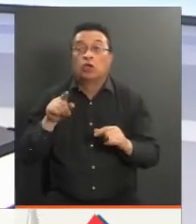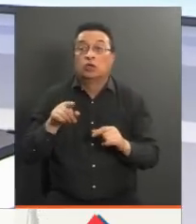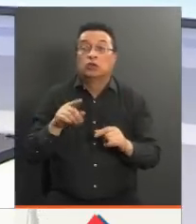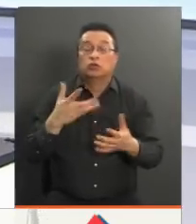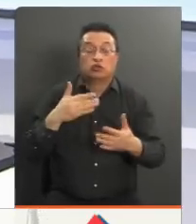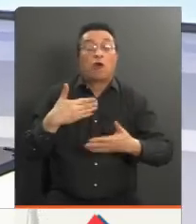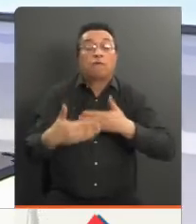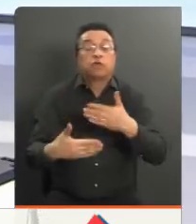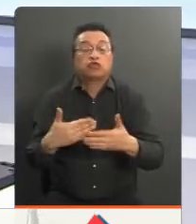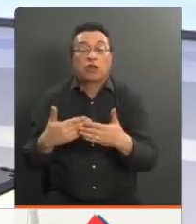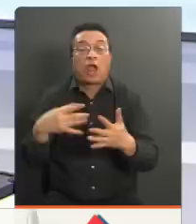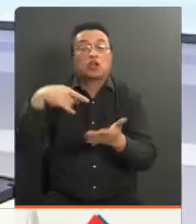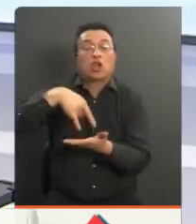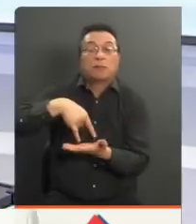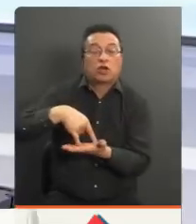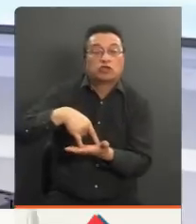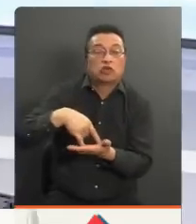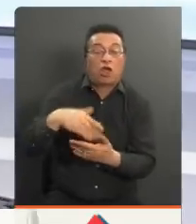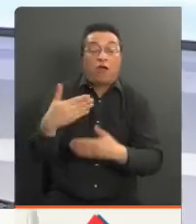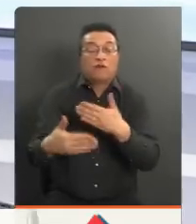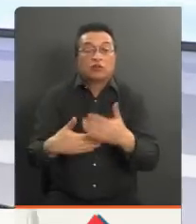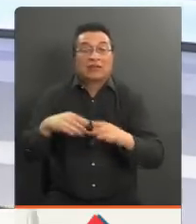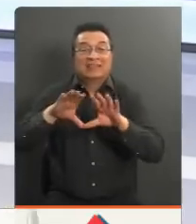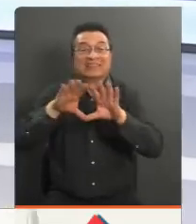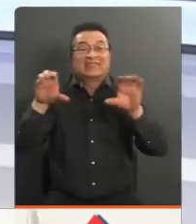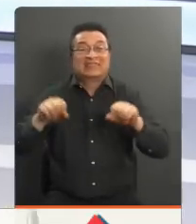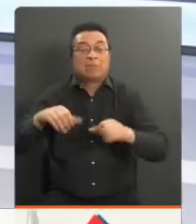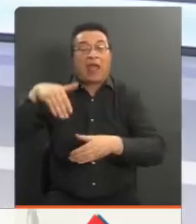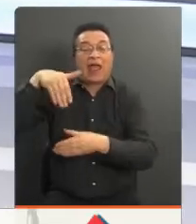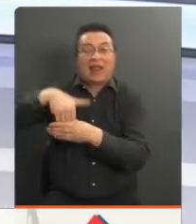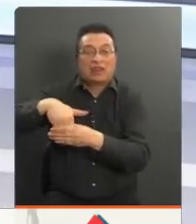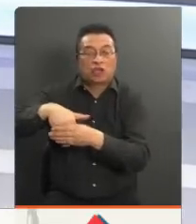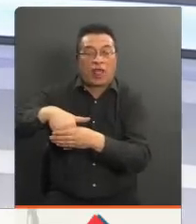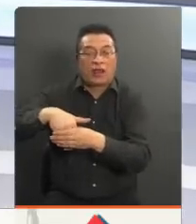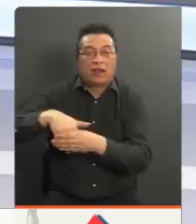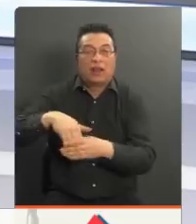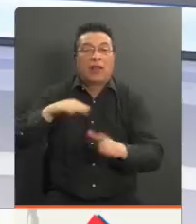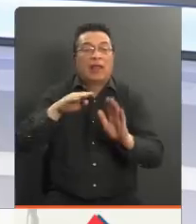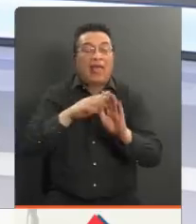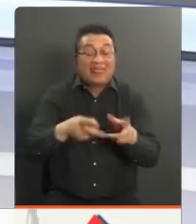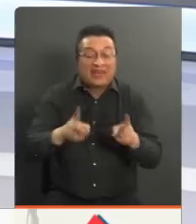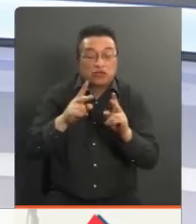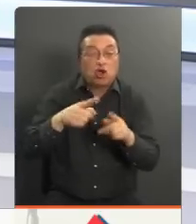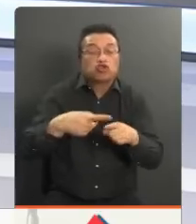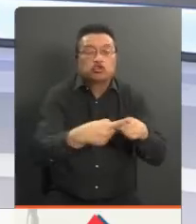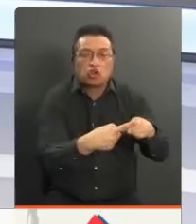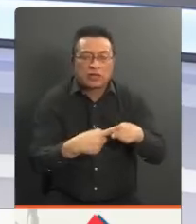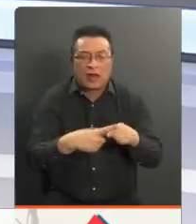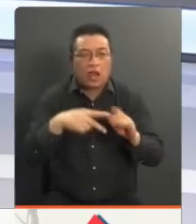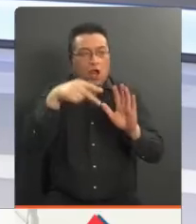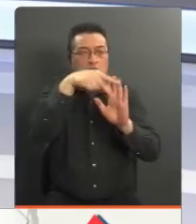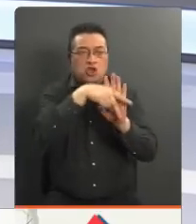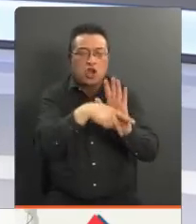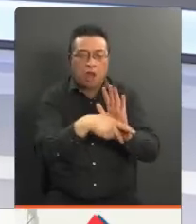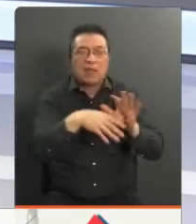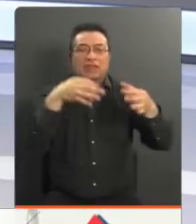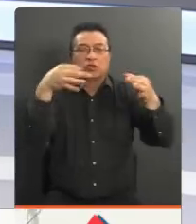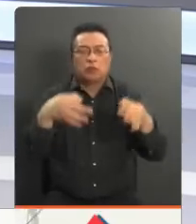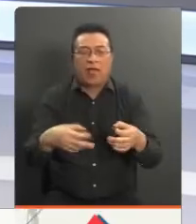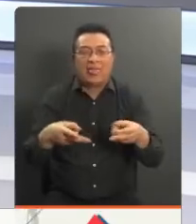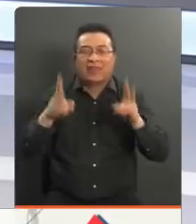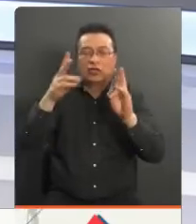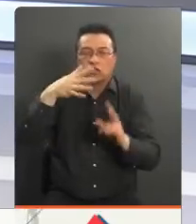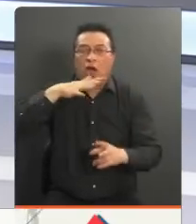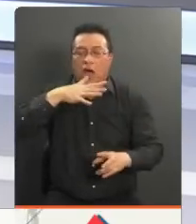Congreso, funcionamiento del sistema electoral, régimen, los derechos sociales, normas sobre seguridad, derechos de agua,